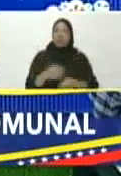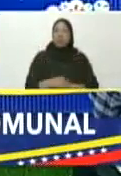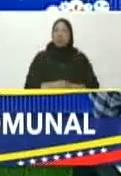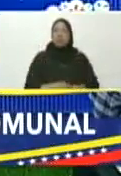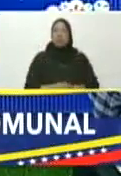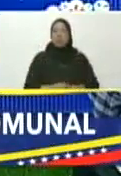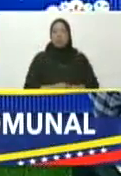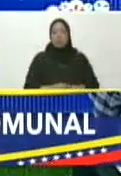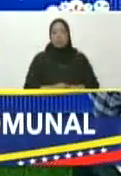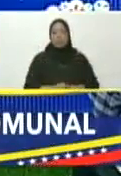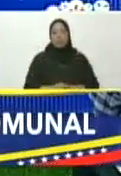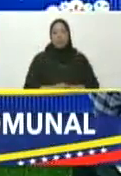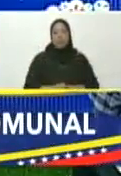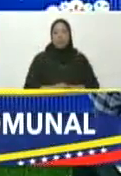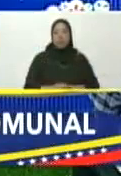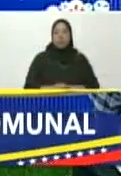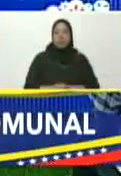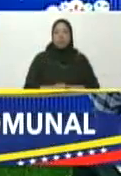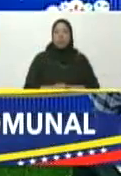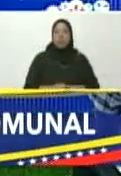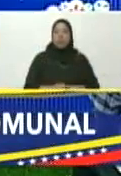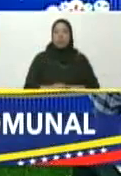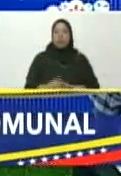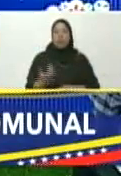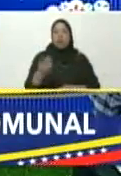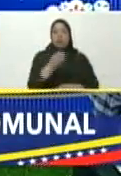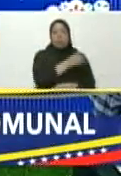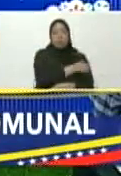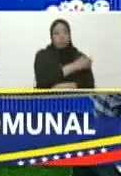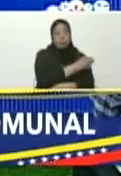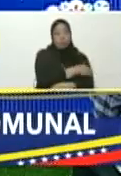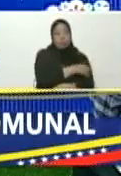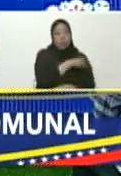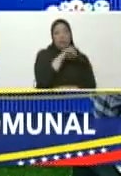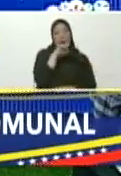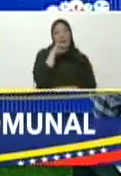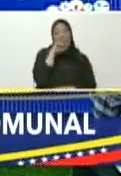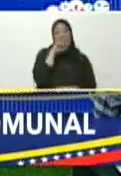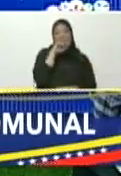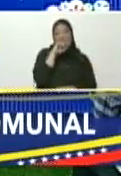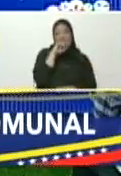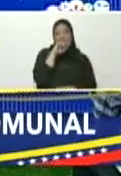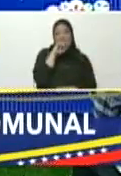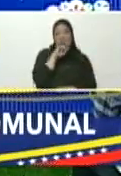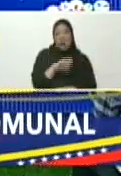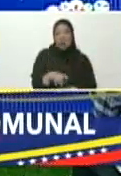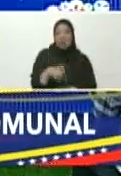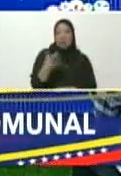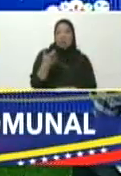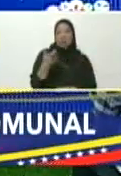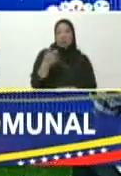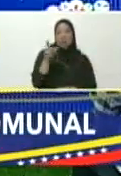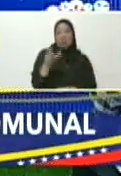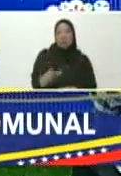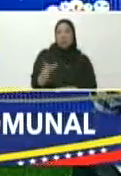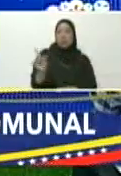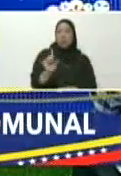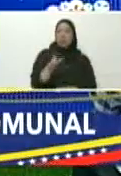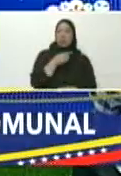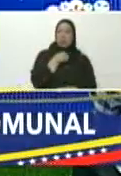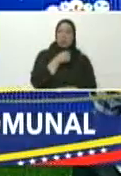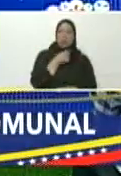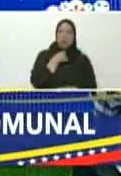correcto. A los detractores, a los envidiosos, a los mezquinos, a los que nos